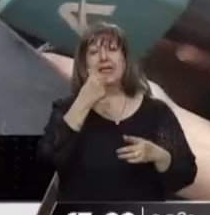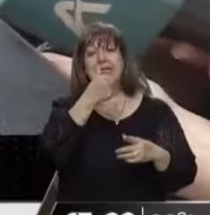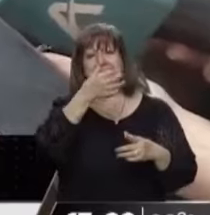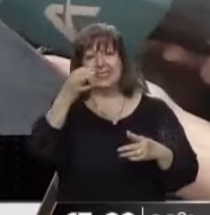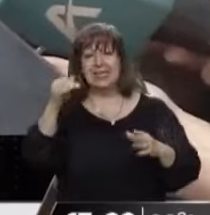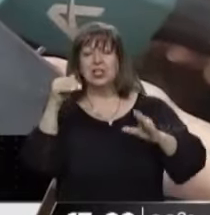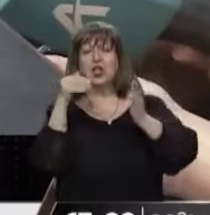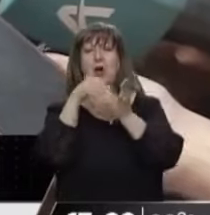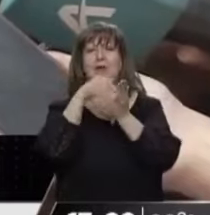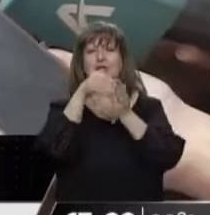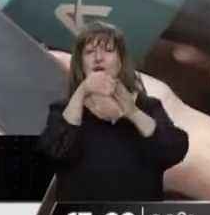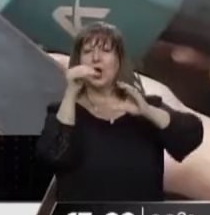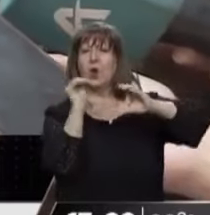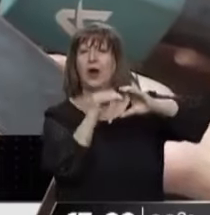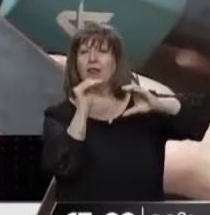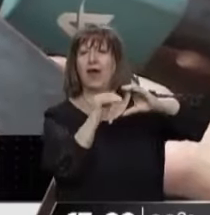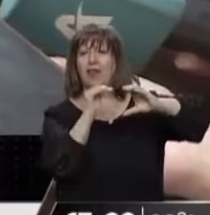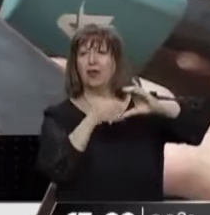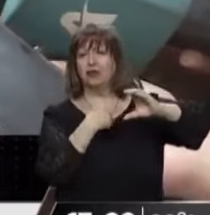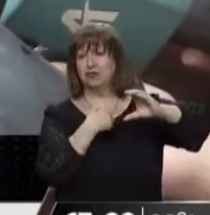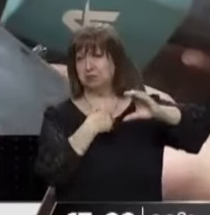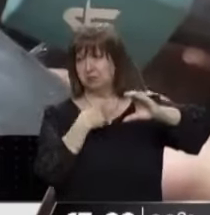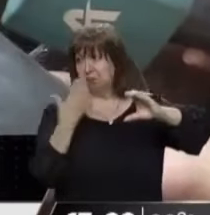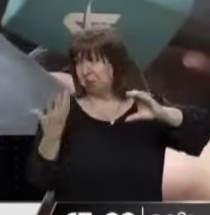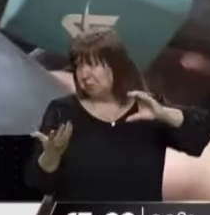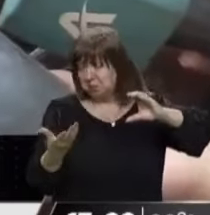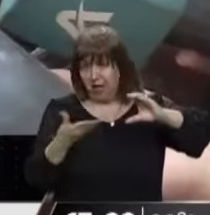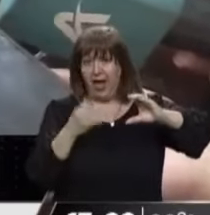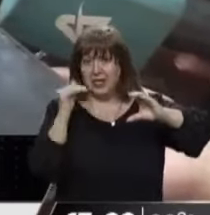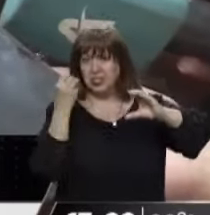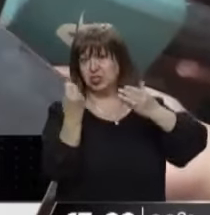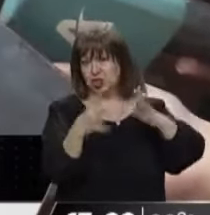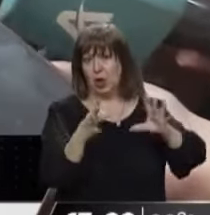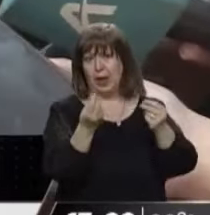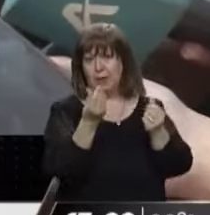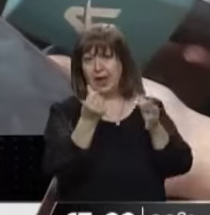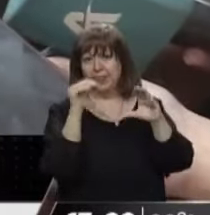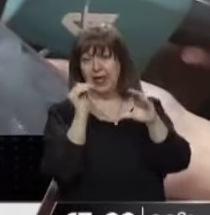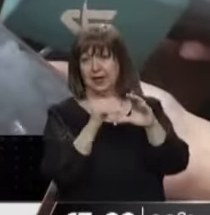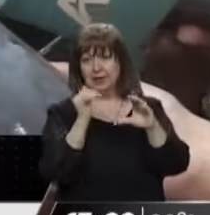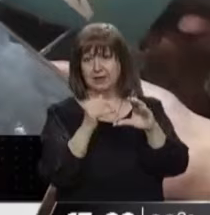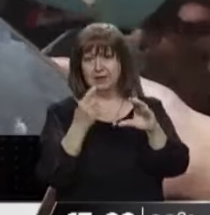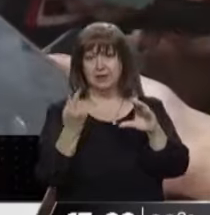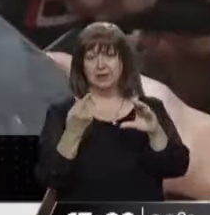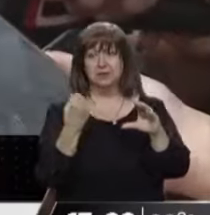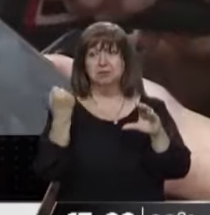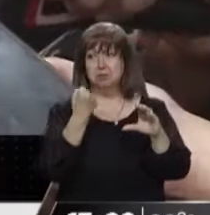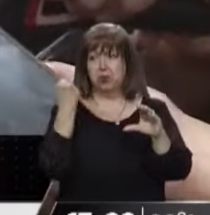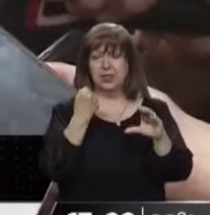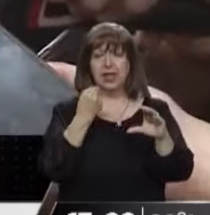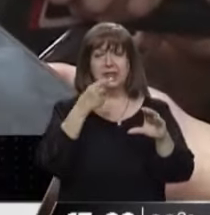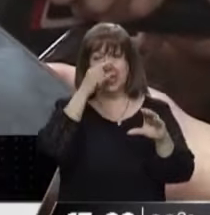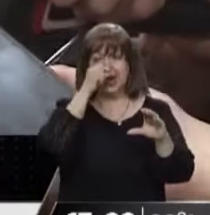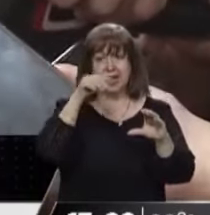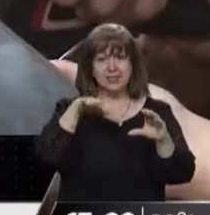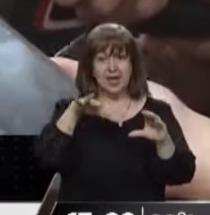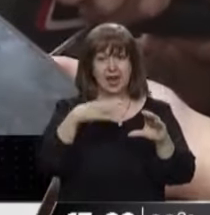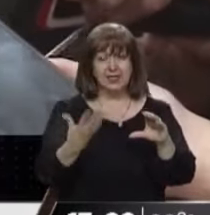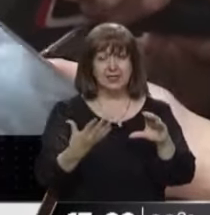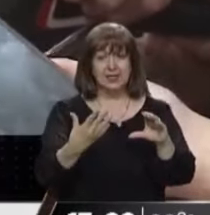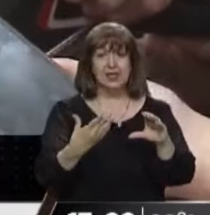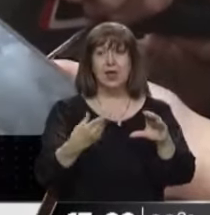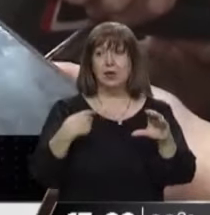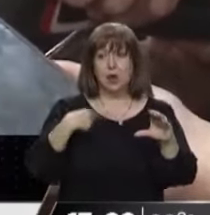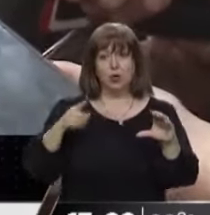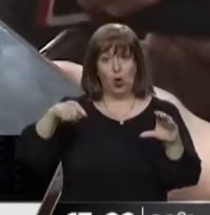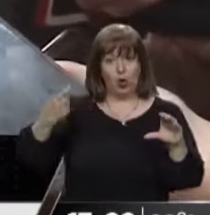pesos justamente en activos, o sea que para nosotros eso les está dando la solidez que tiene este municipio y la solidez con lo que nosotros lo vamos a entregar a